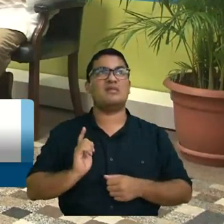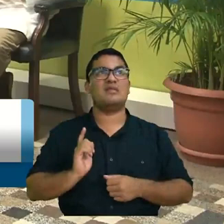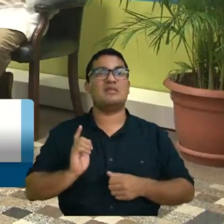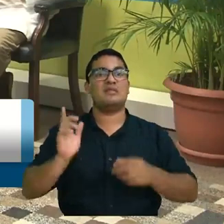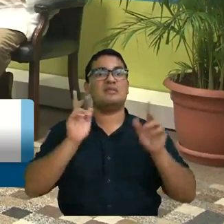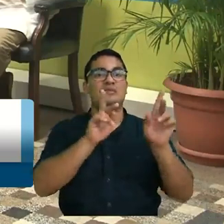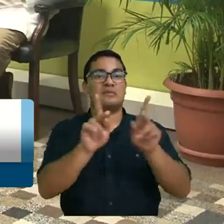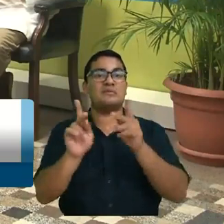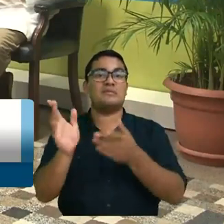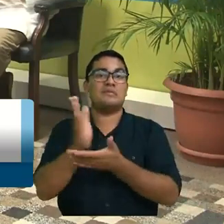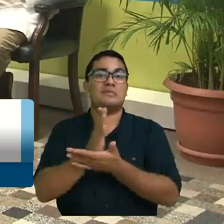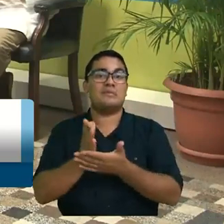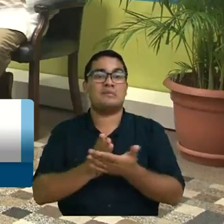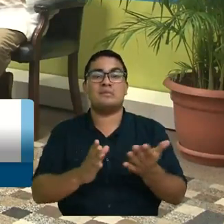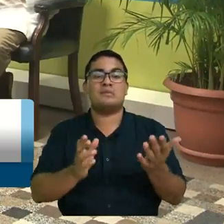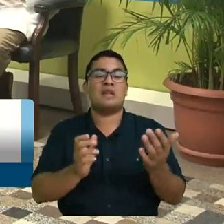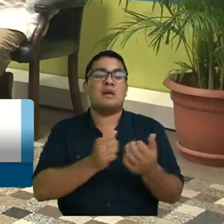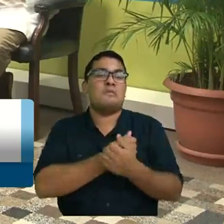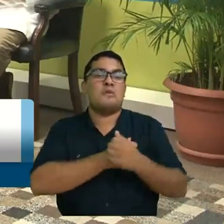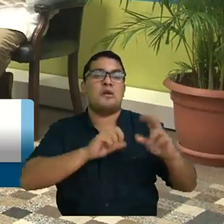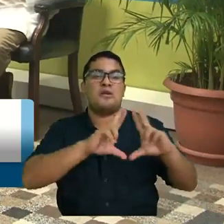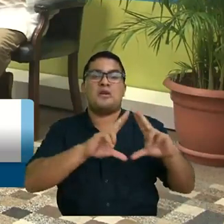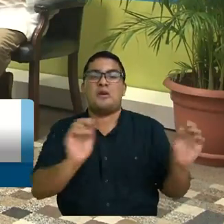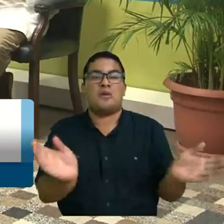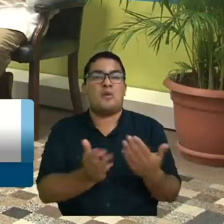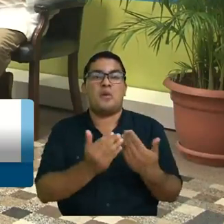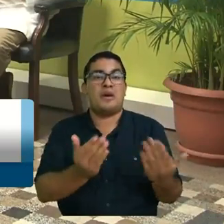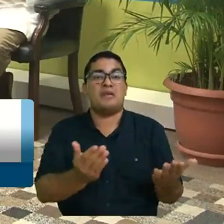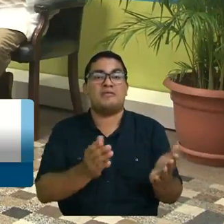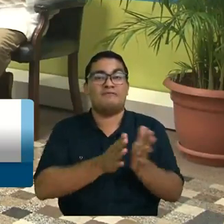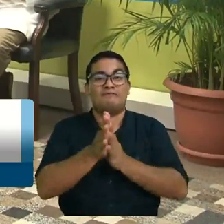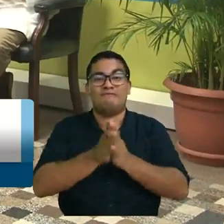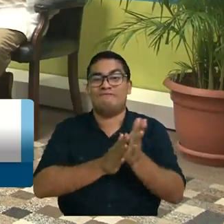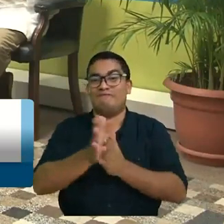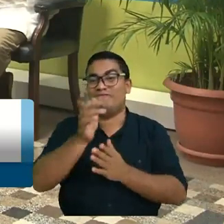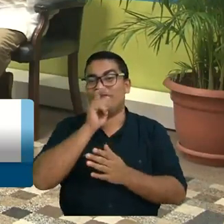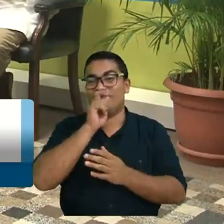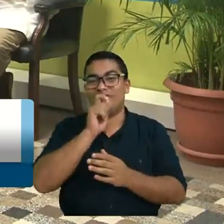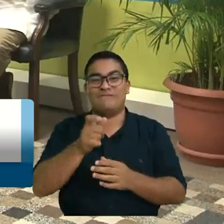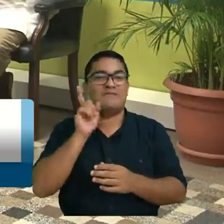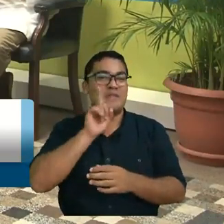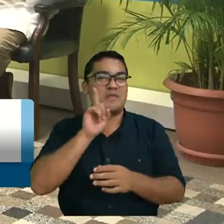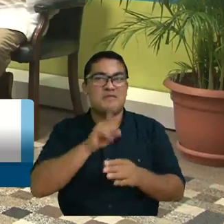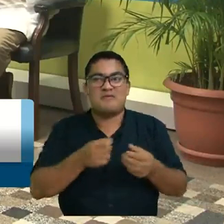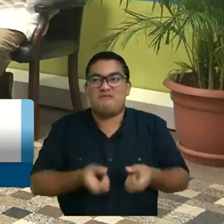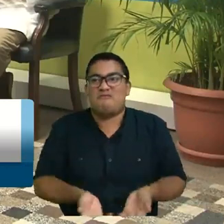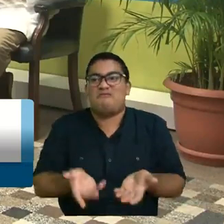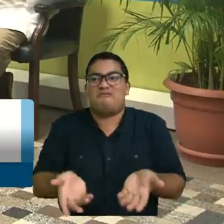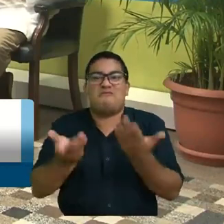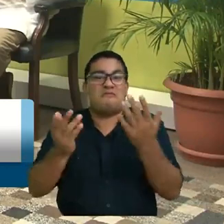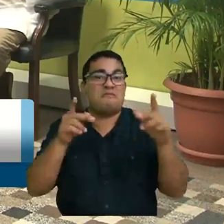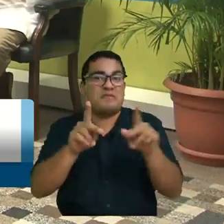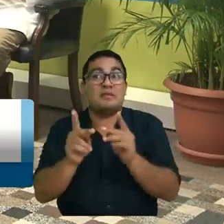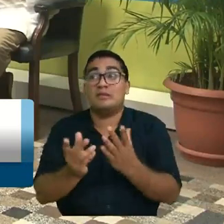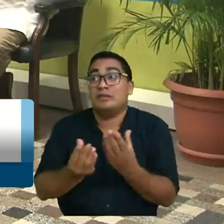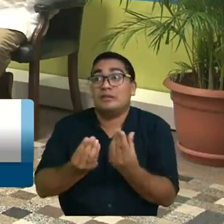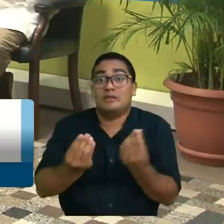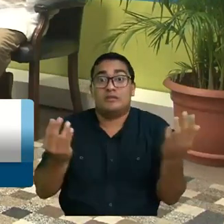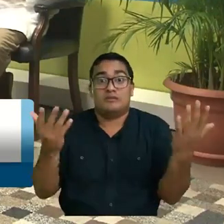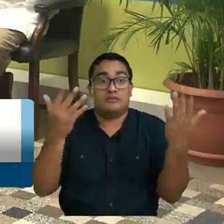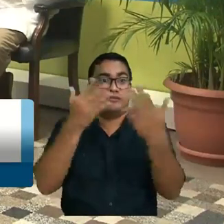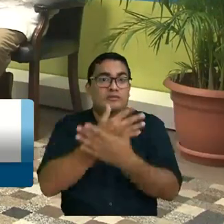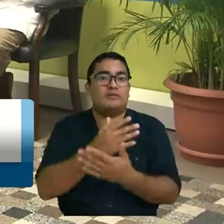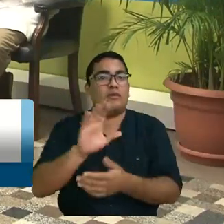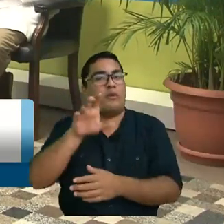algunas personas que no quieren nuestro país pues están aprovechando esta situación para meter en miedo a la población y confundiendo con